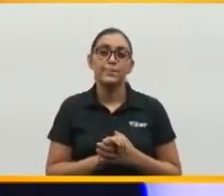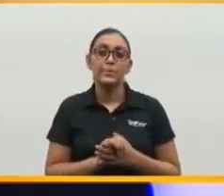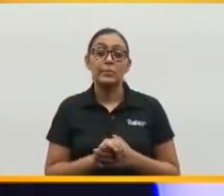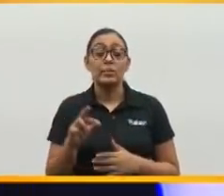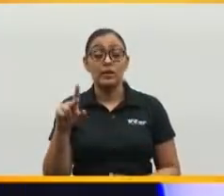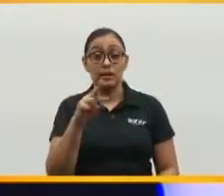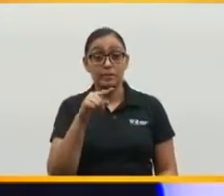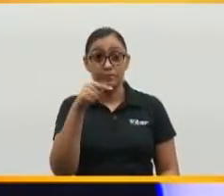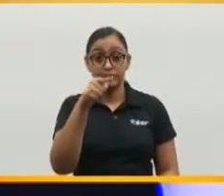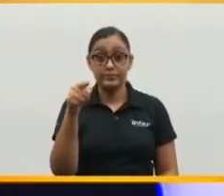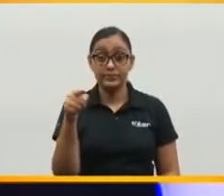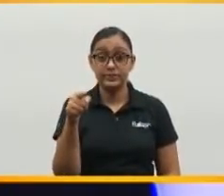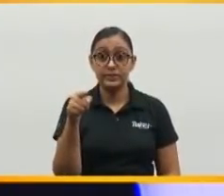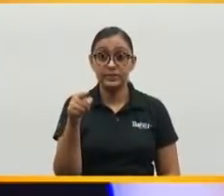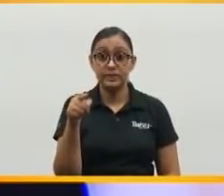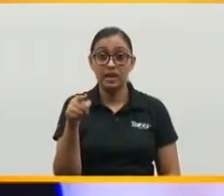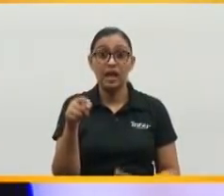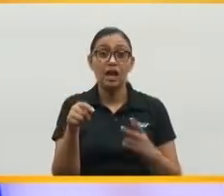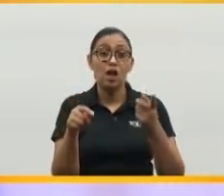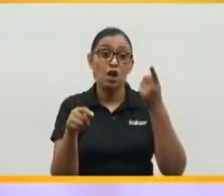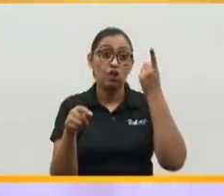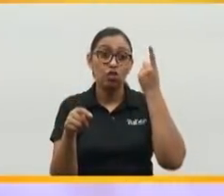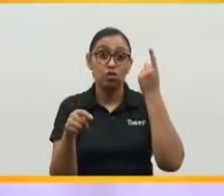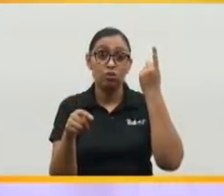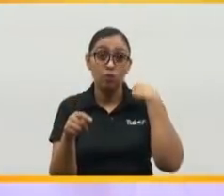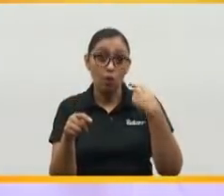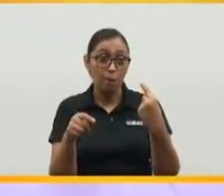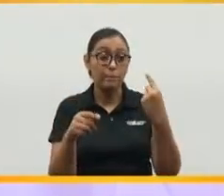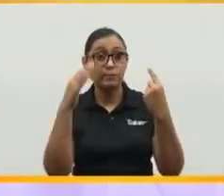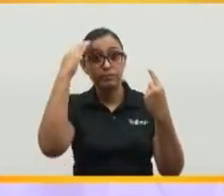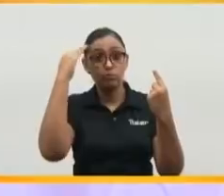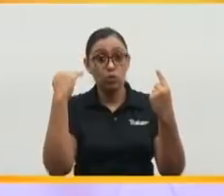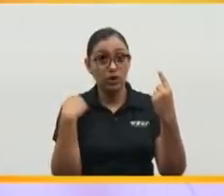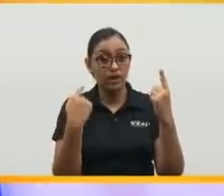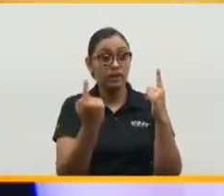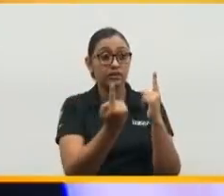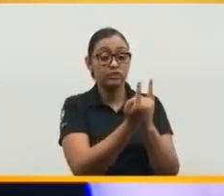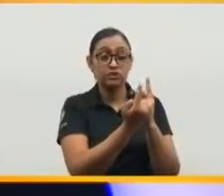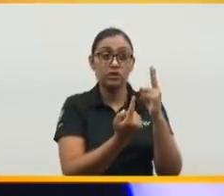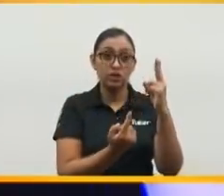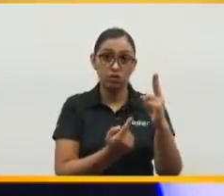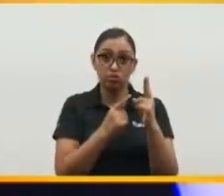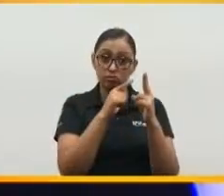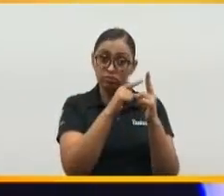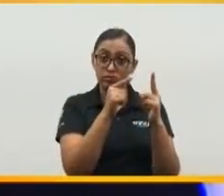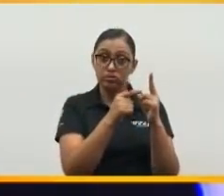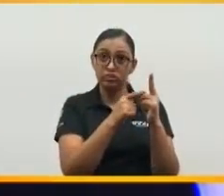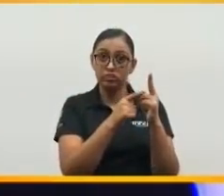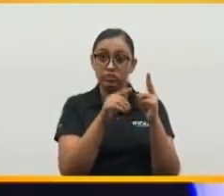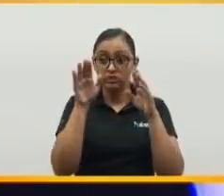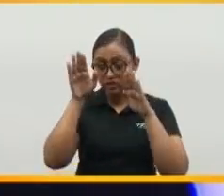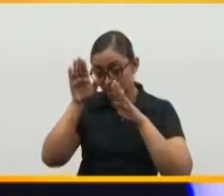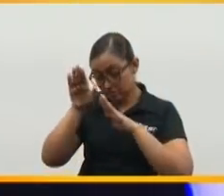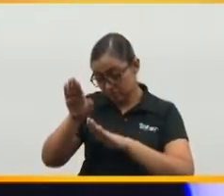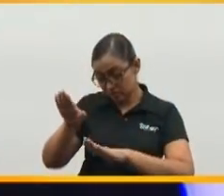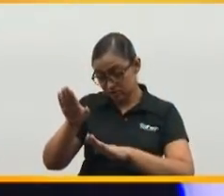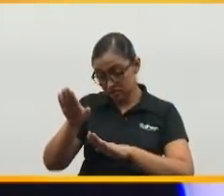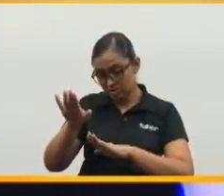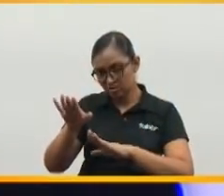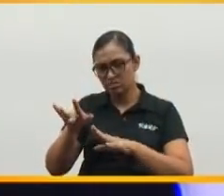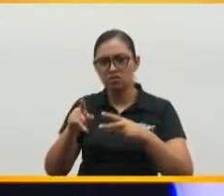ambos se postraron delante de la presencia del Señor, porque hay dos formas de hacerlo, o por las